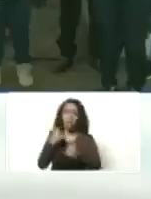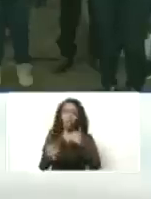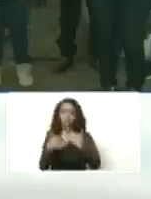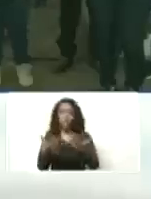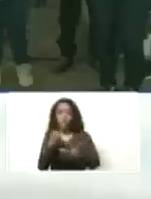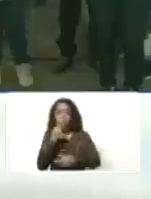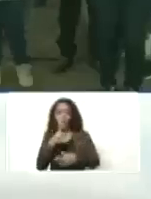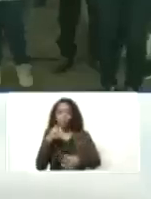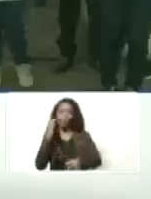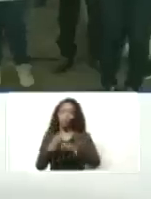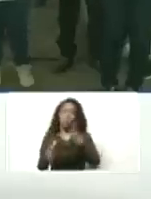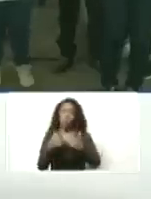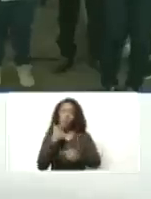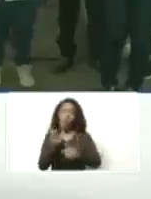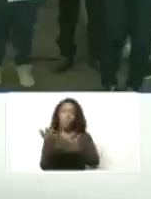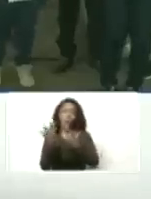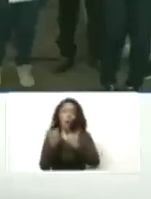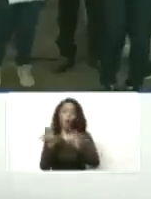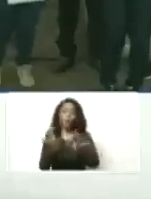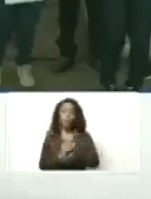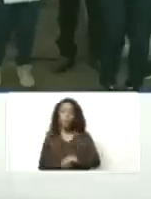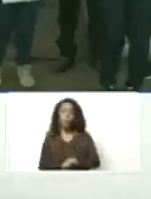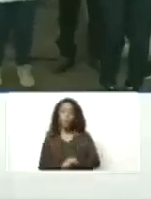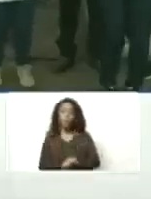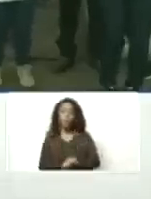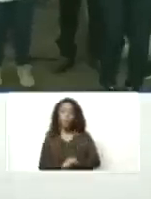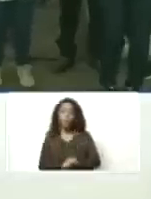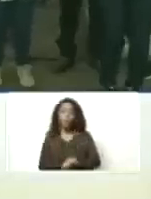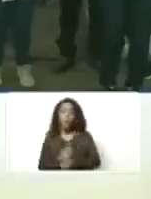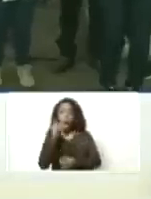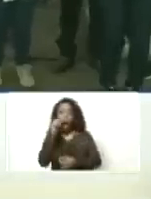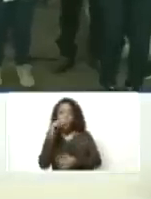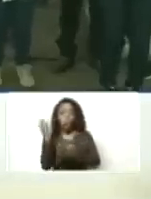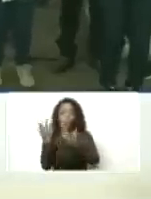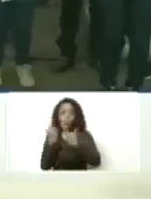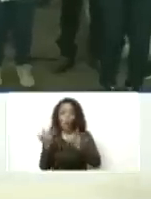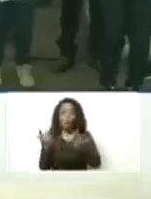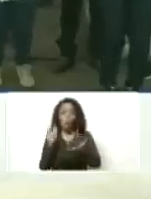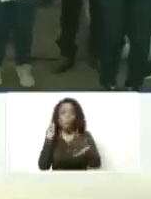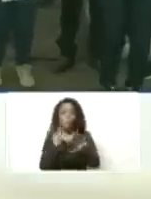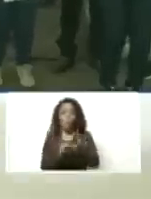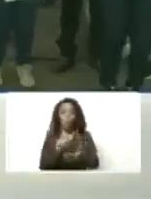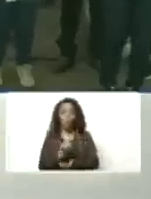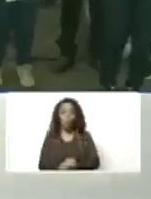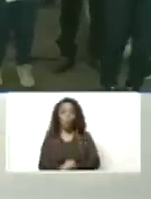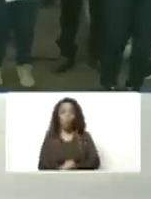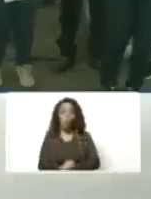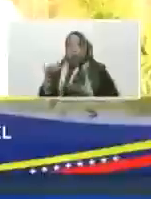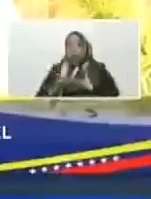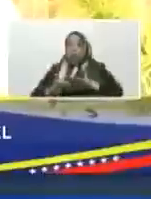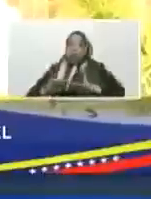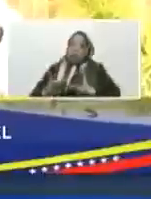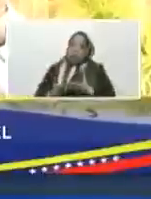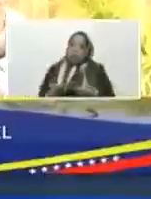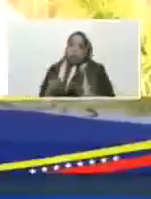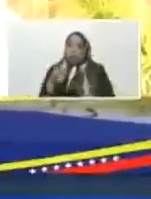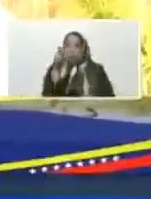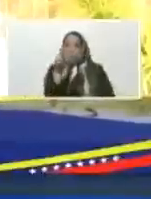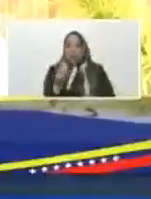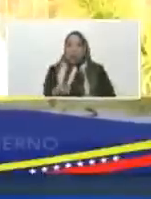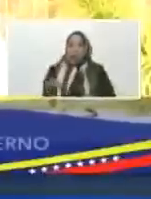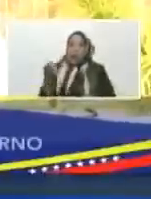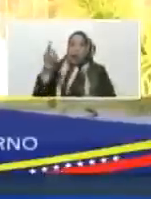aflojó el hombre aflojó impuso el punto vamos a resolver pienso ustedes